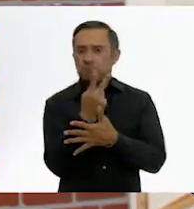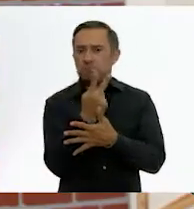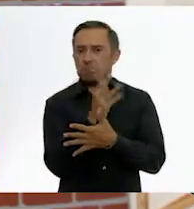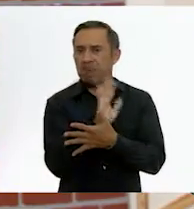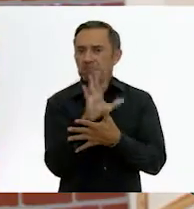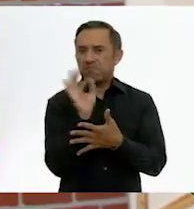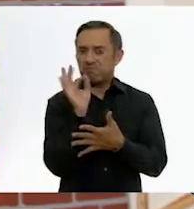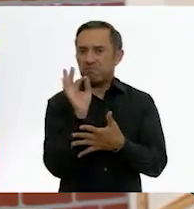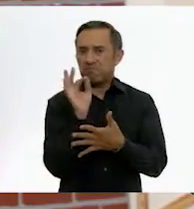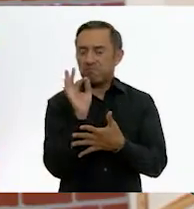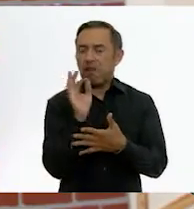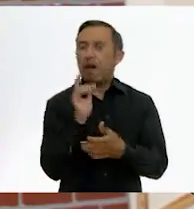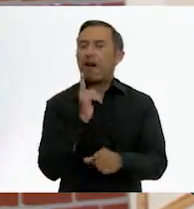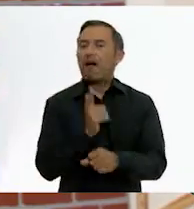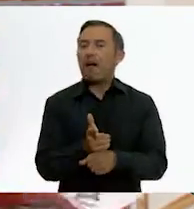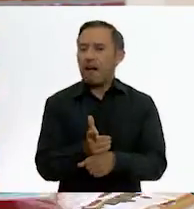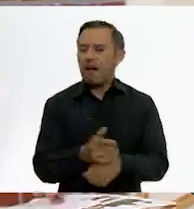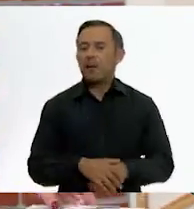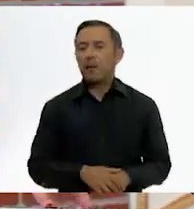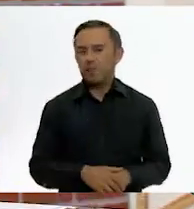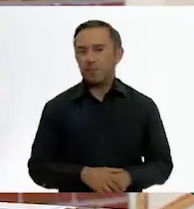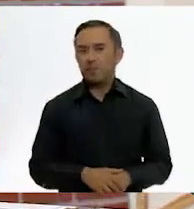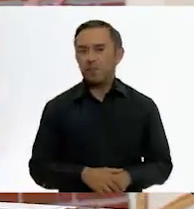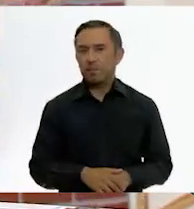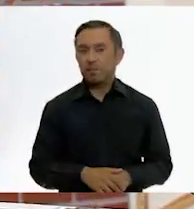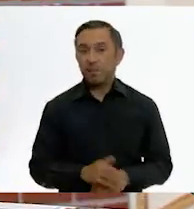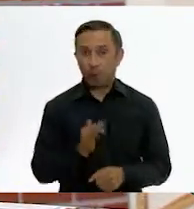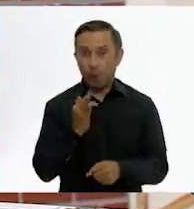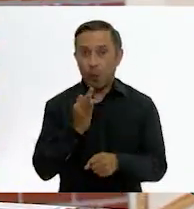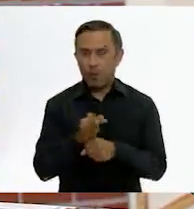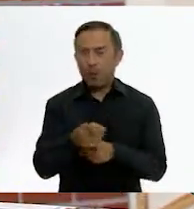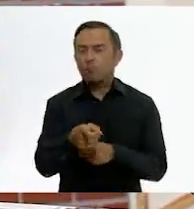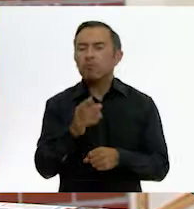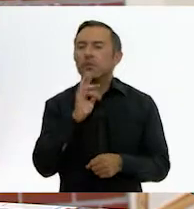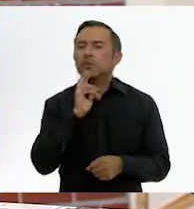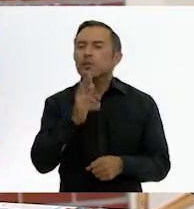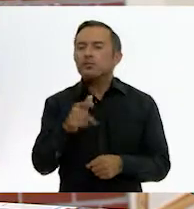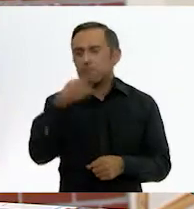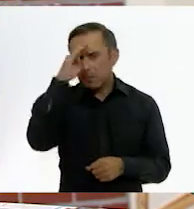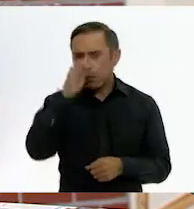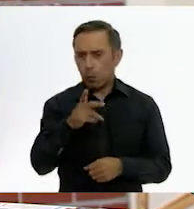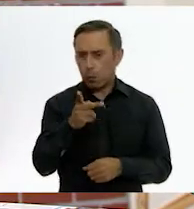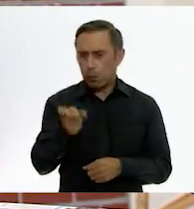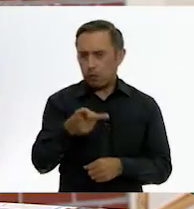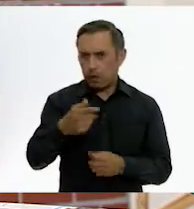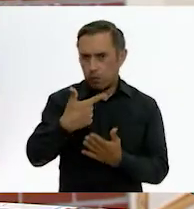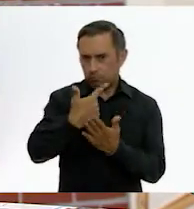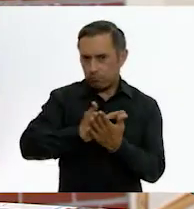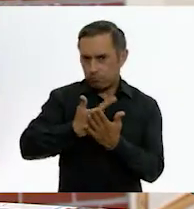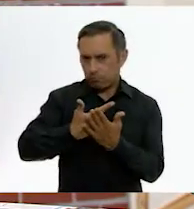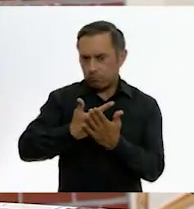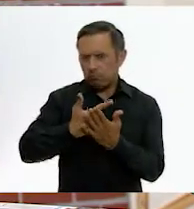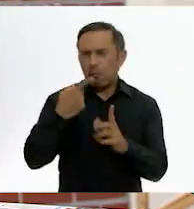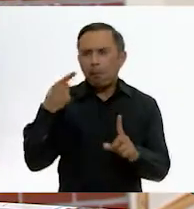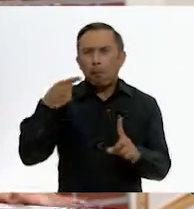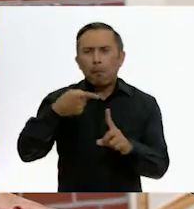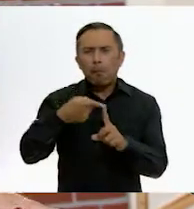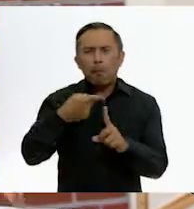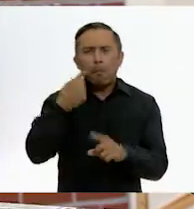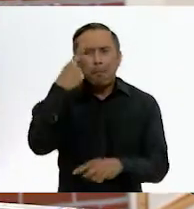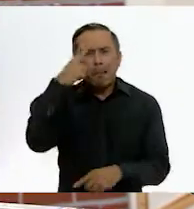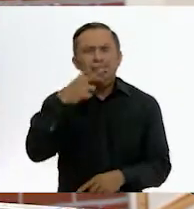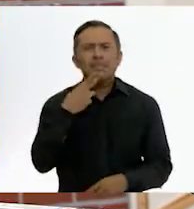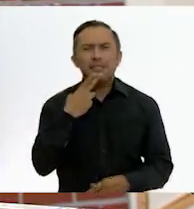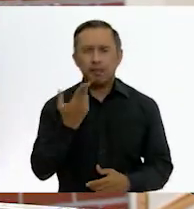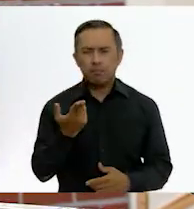así es que entonces si podrías contestar ahora cuál es el propósito de un cuestionario para qué crees que